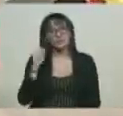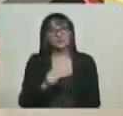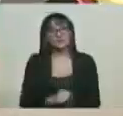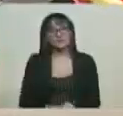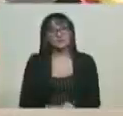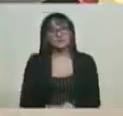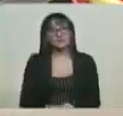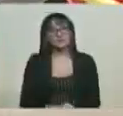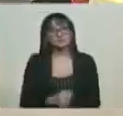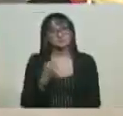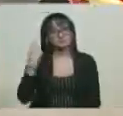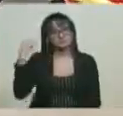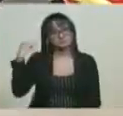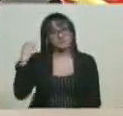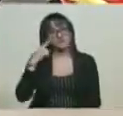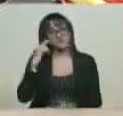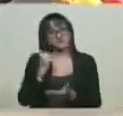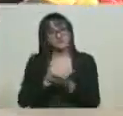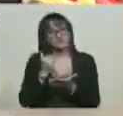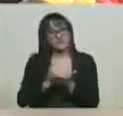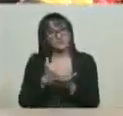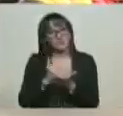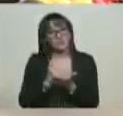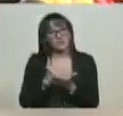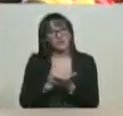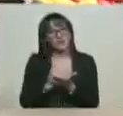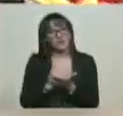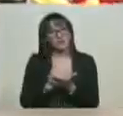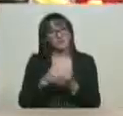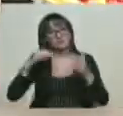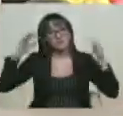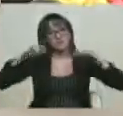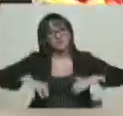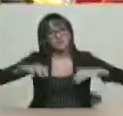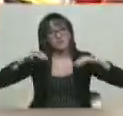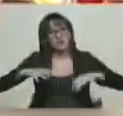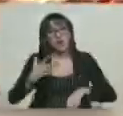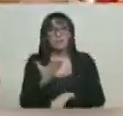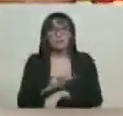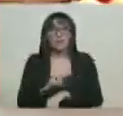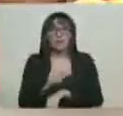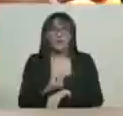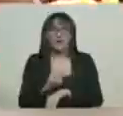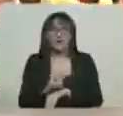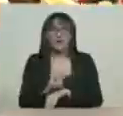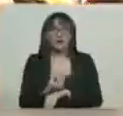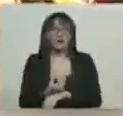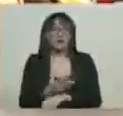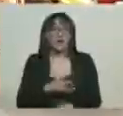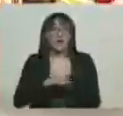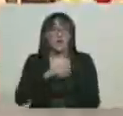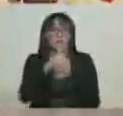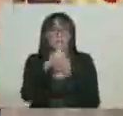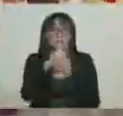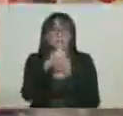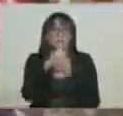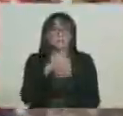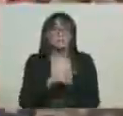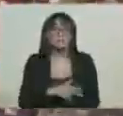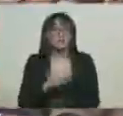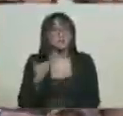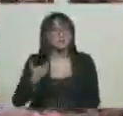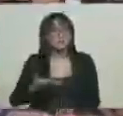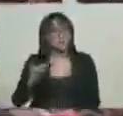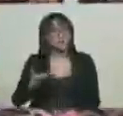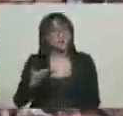pasado, en el simulacro, un palo de agua en Monaga que no es normal. Muy importante, vamos a hablar